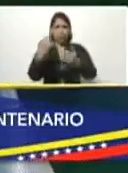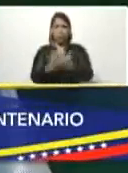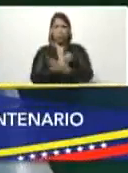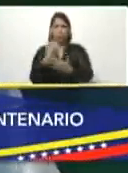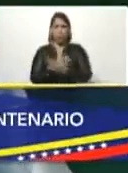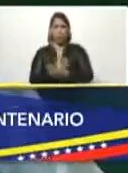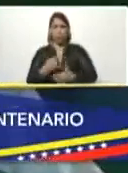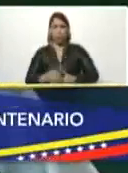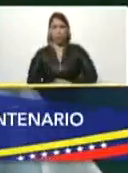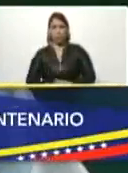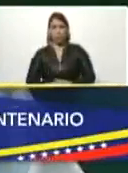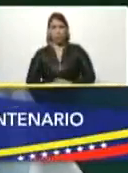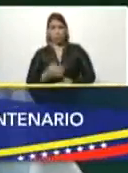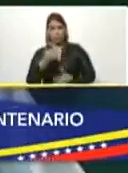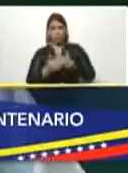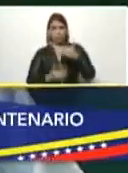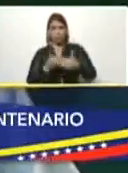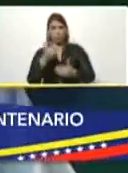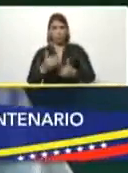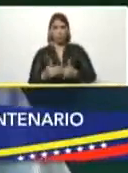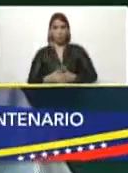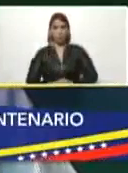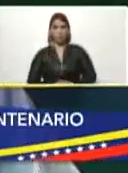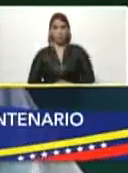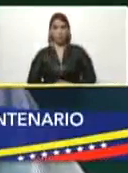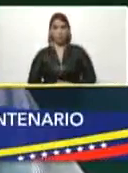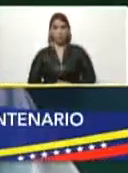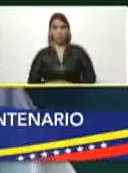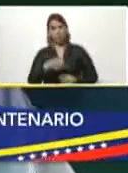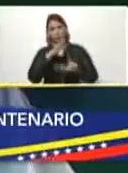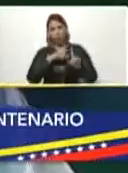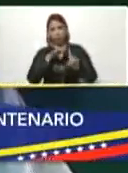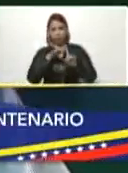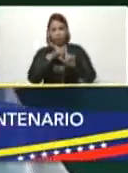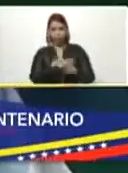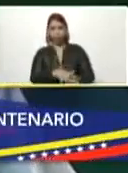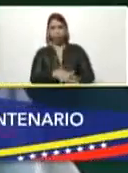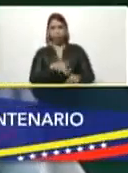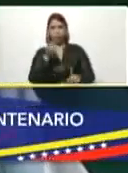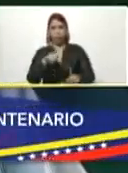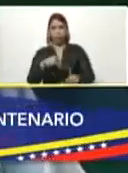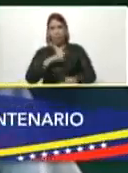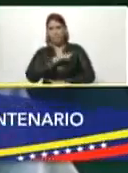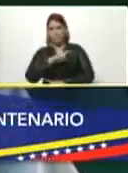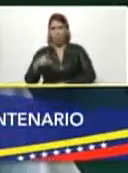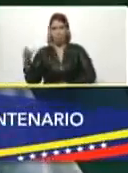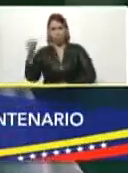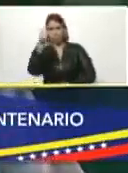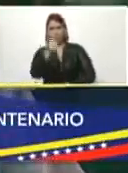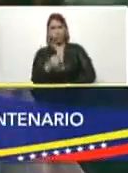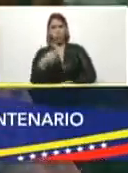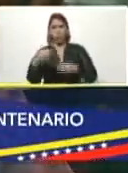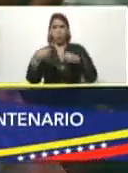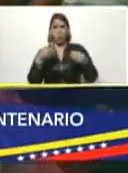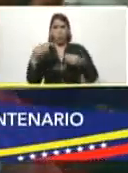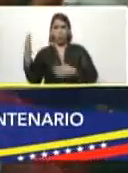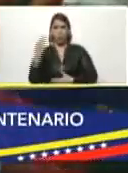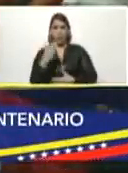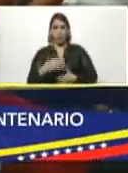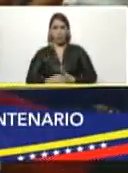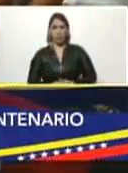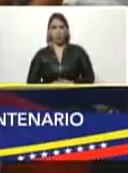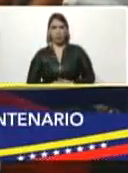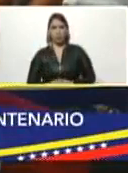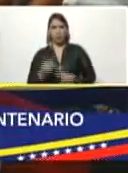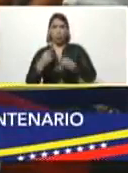a procesos de sojuzgamiento cultural, a imposición de modelos que vienen desde